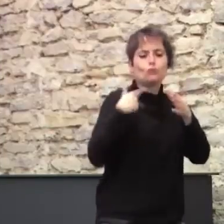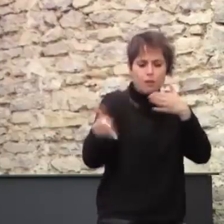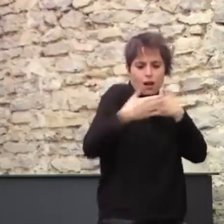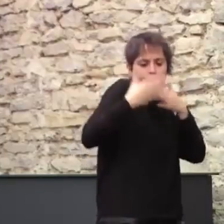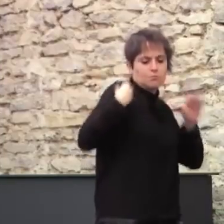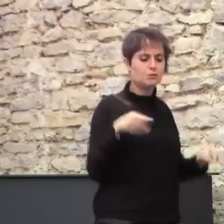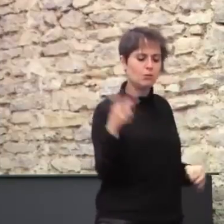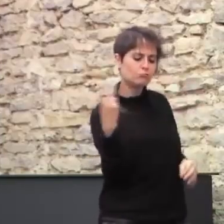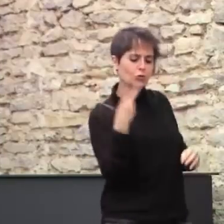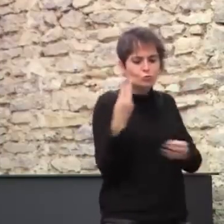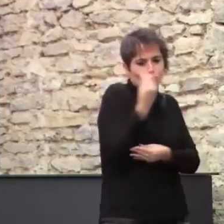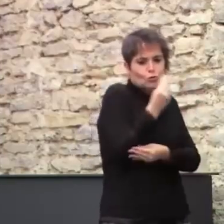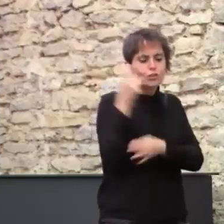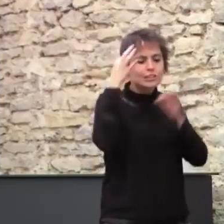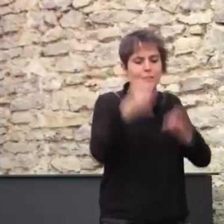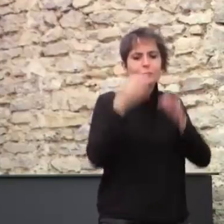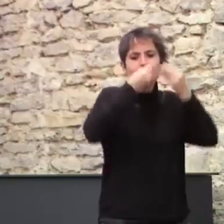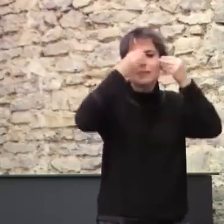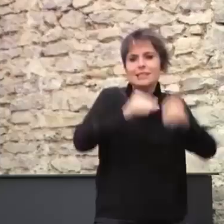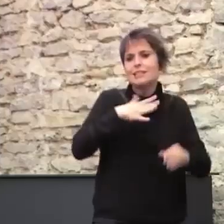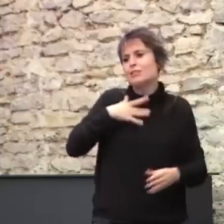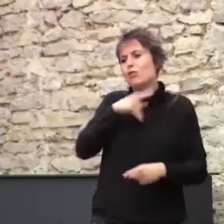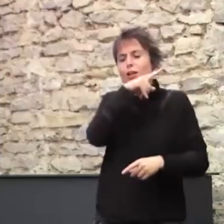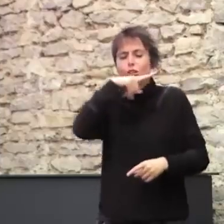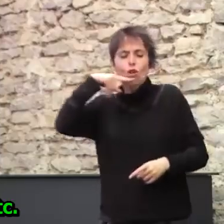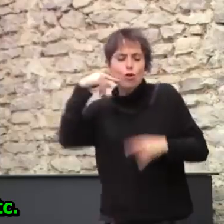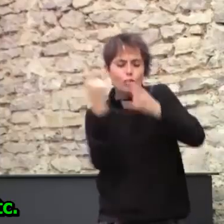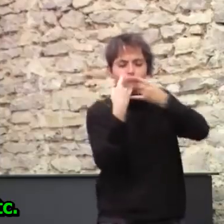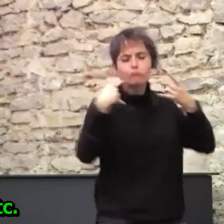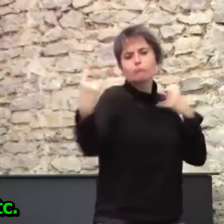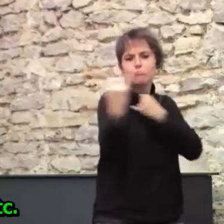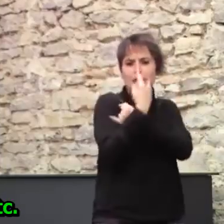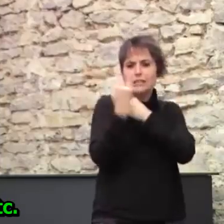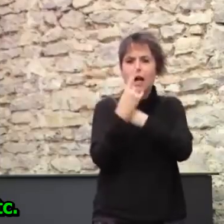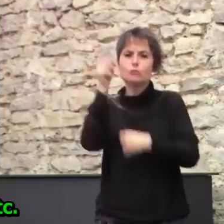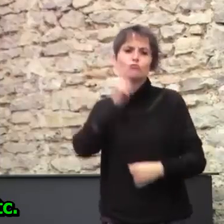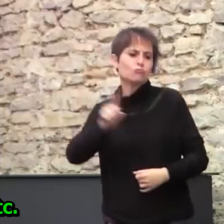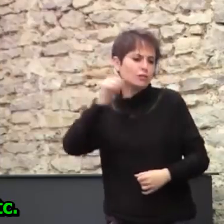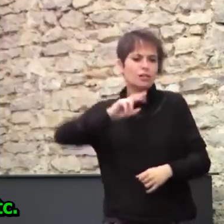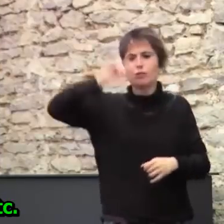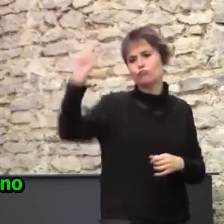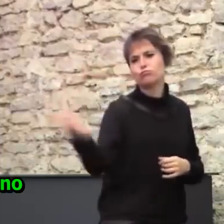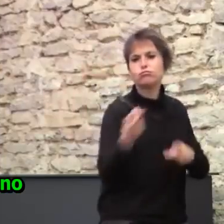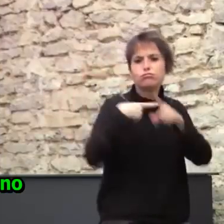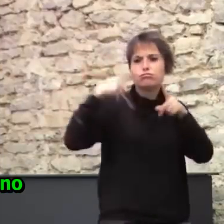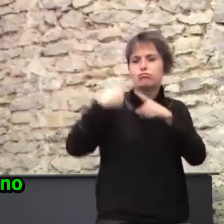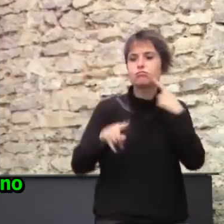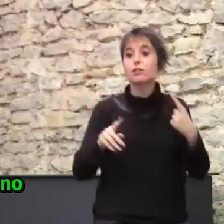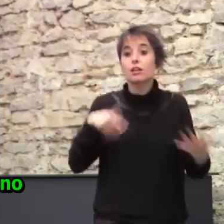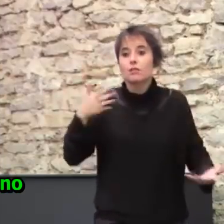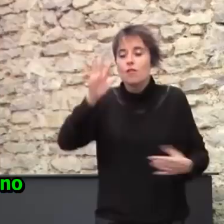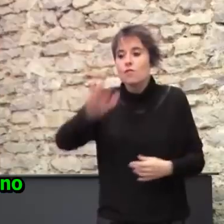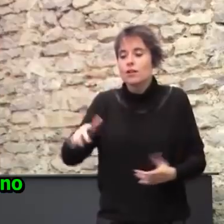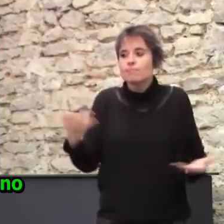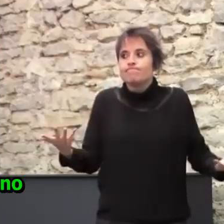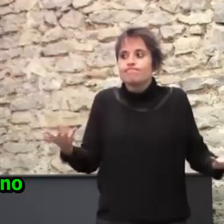la Barbie y el Ken, ¿no? Yo también siempre construía historias de mucho dolor, ¿no? De traiciones, mentiras, engaños, etc. Y bueno,